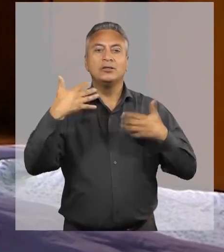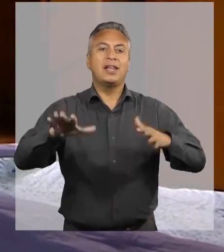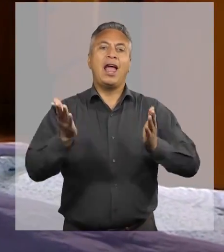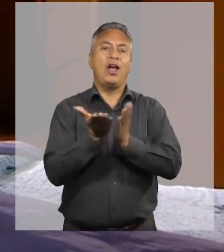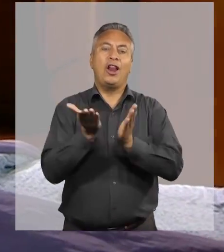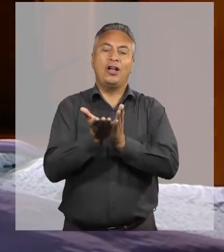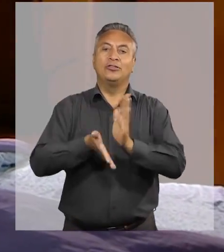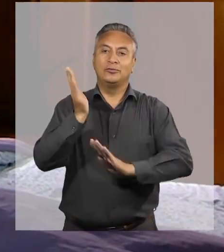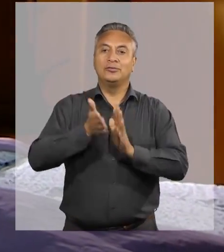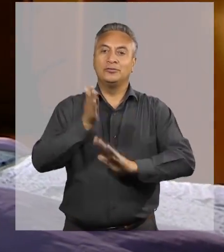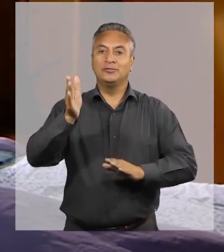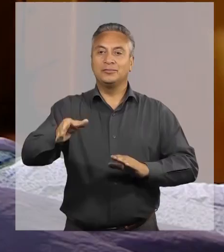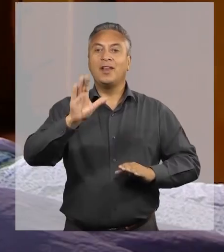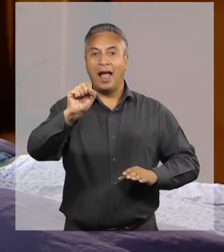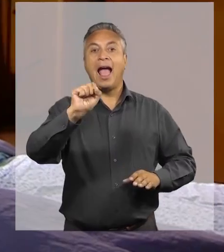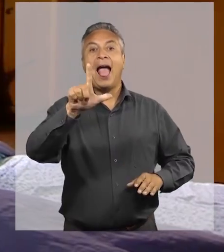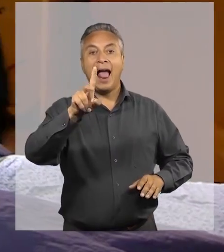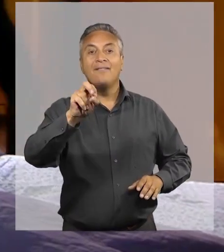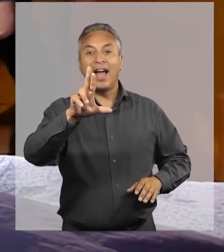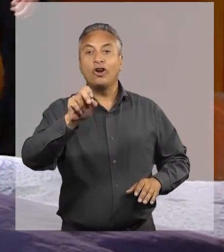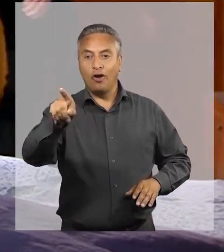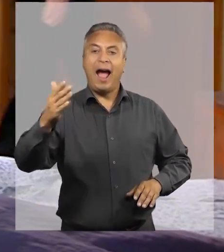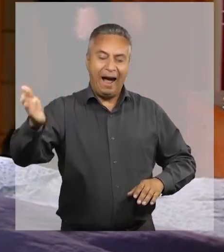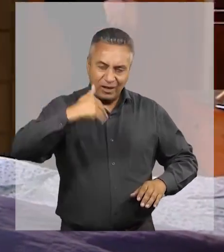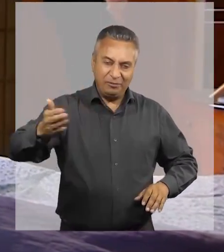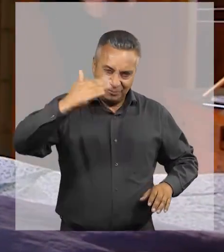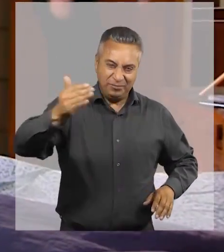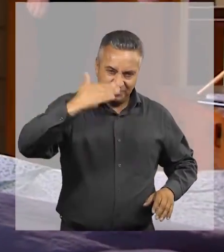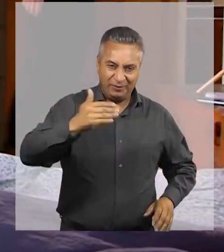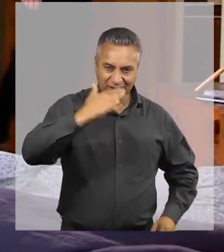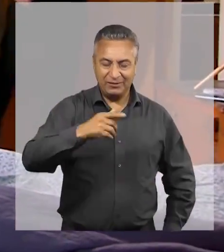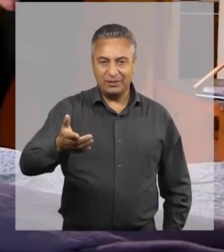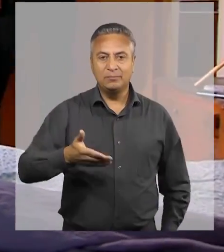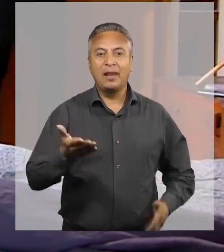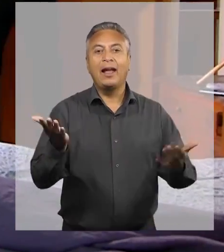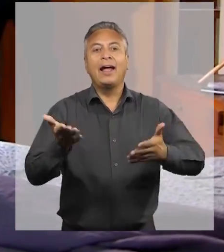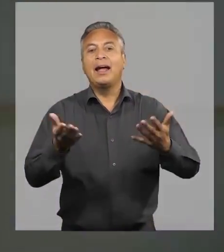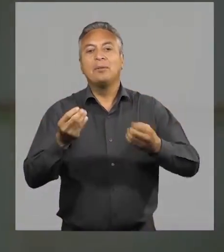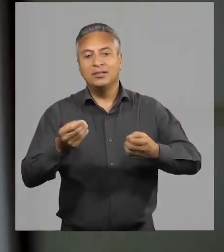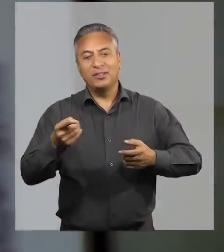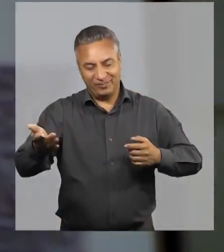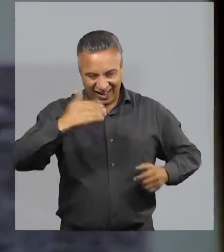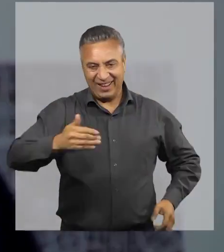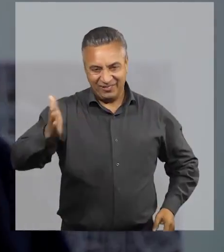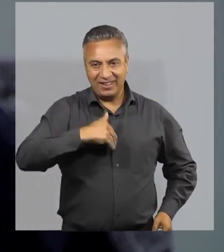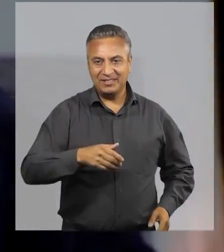pero ¿no? Se fueron al colegio ya, sí. Álvaro está aquí. ¡Álvaro! ¡Álvaro! Ven, apúrate.